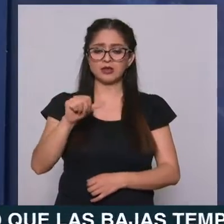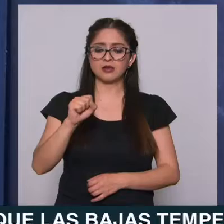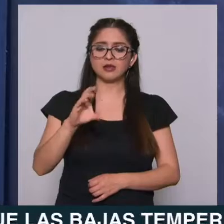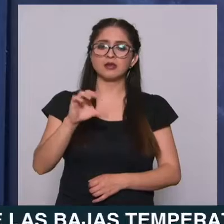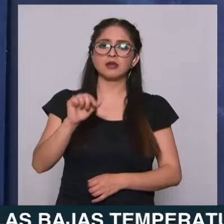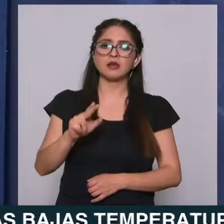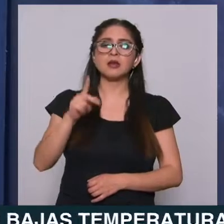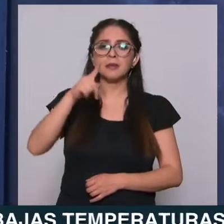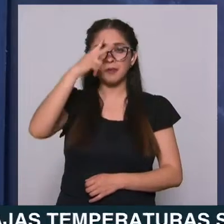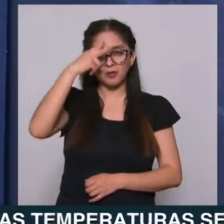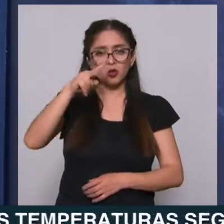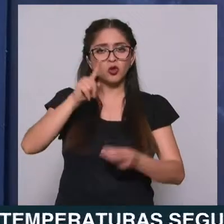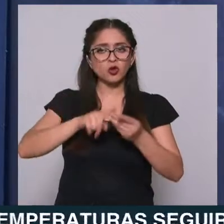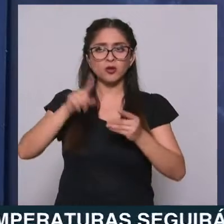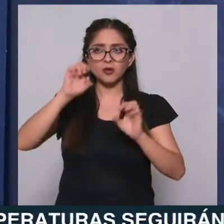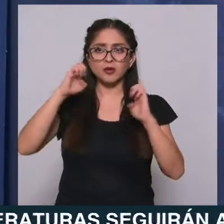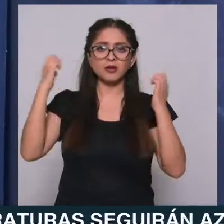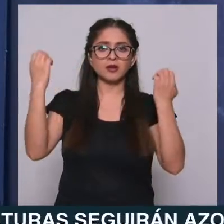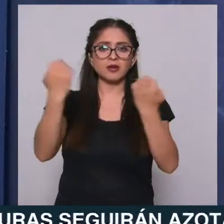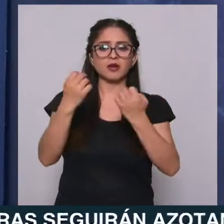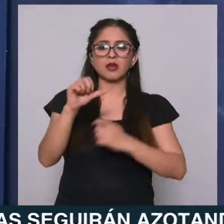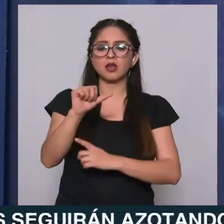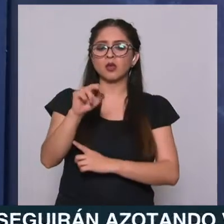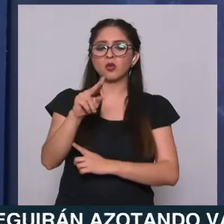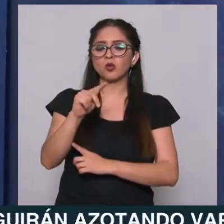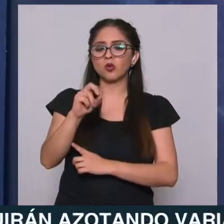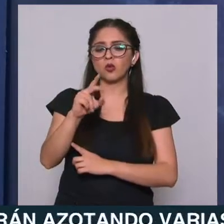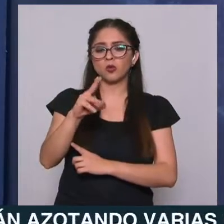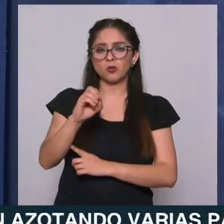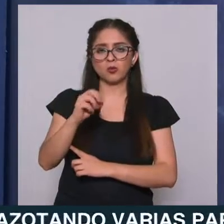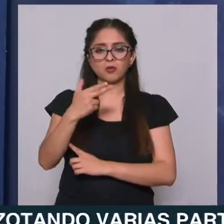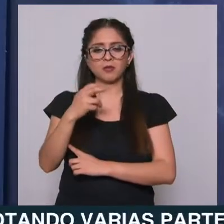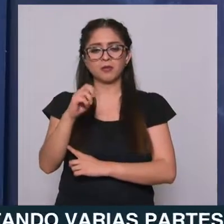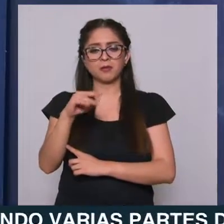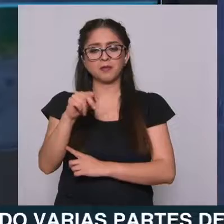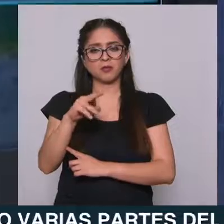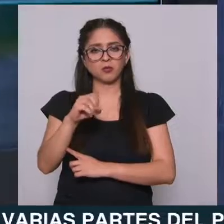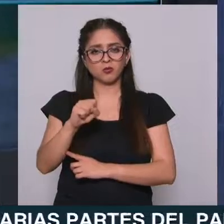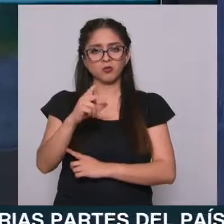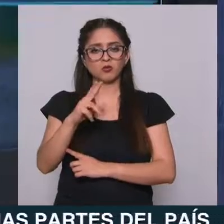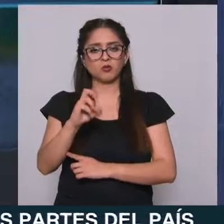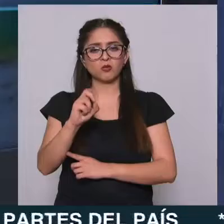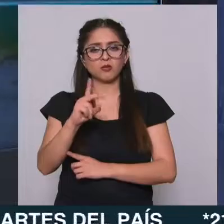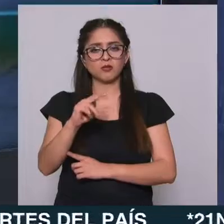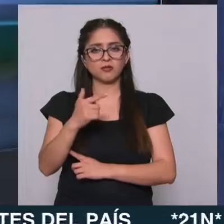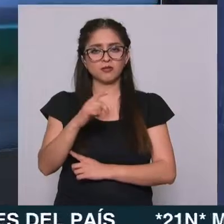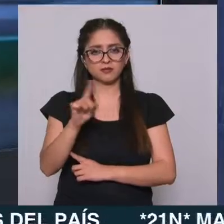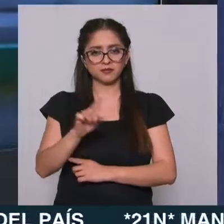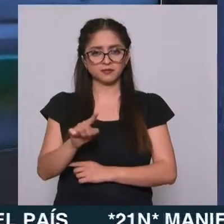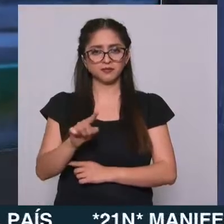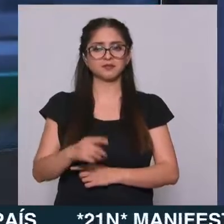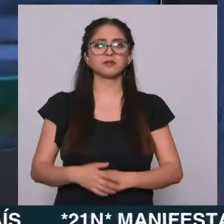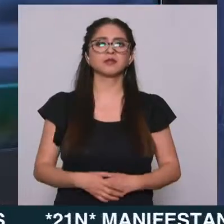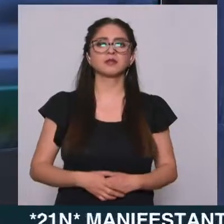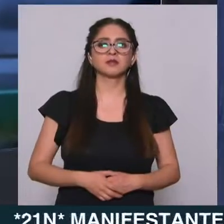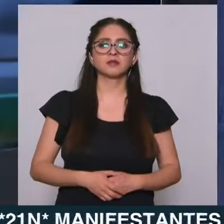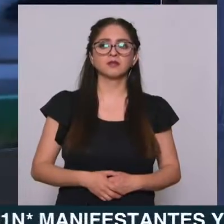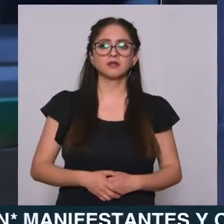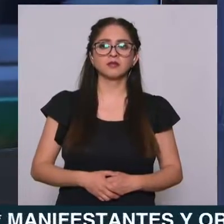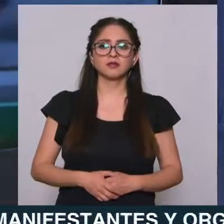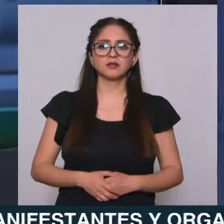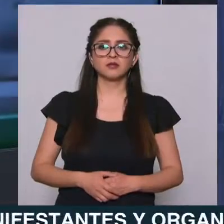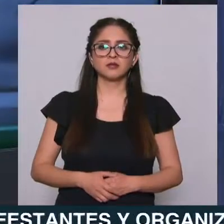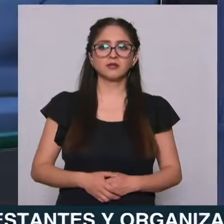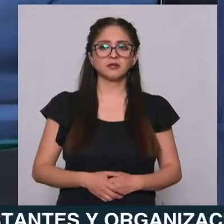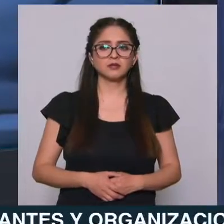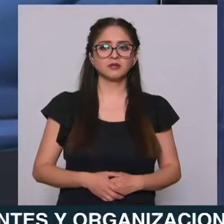ni menos en el Autódromo Hermanos Rodríguez. ¿Cómo llega Max a esta última fecha? No, bueno, ya estamos ansiosos, la verdad,